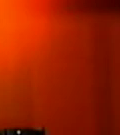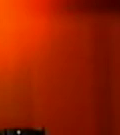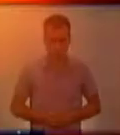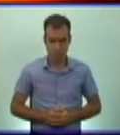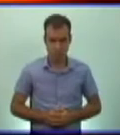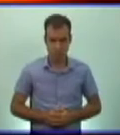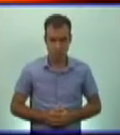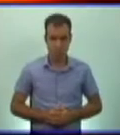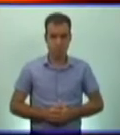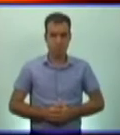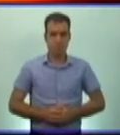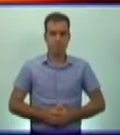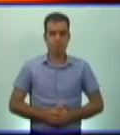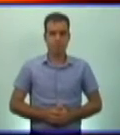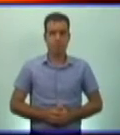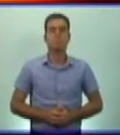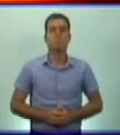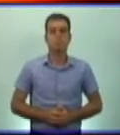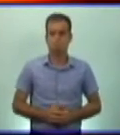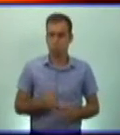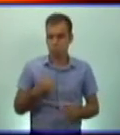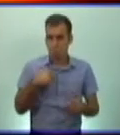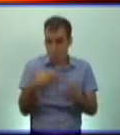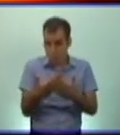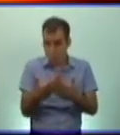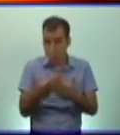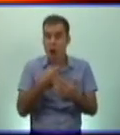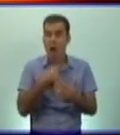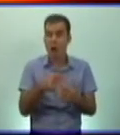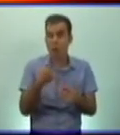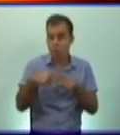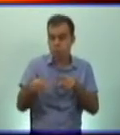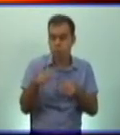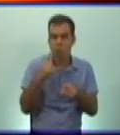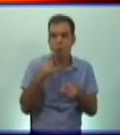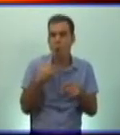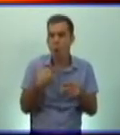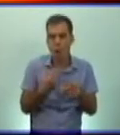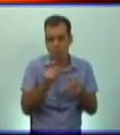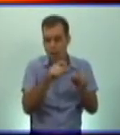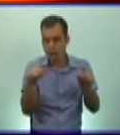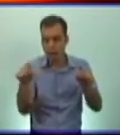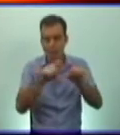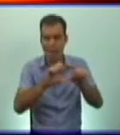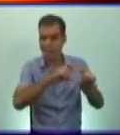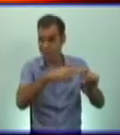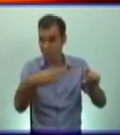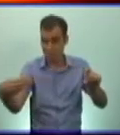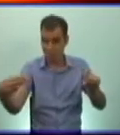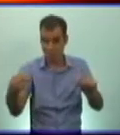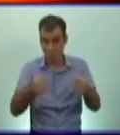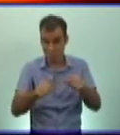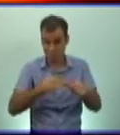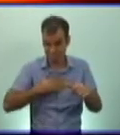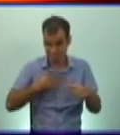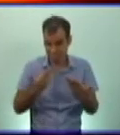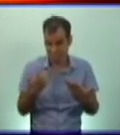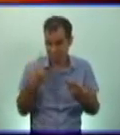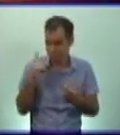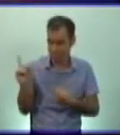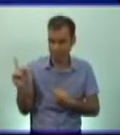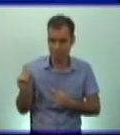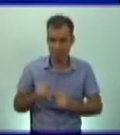Entonces les propongo ahora ver otro ejemplo de cómo escribir una ecuación química. Observen, partimos